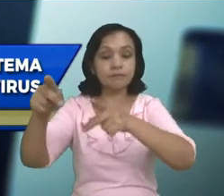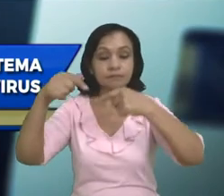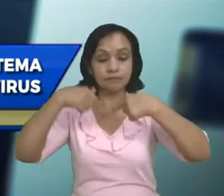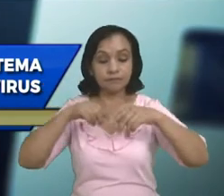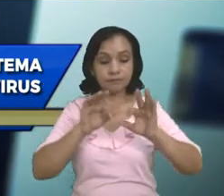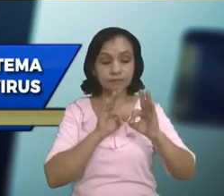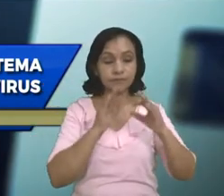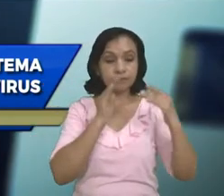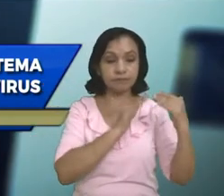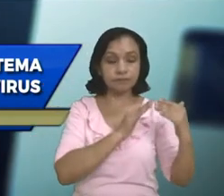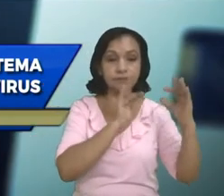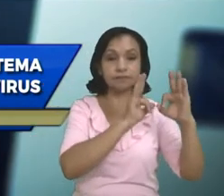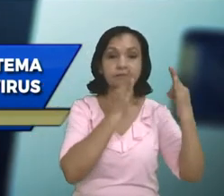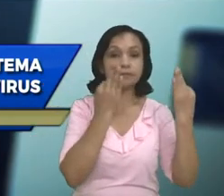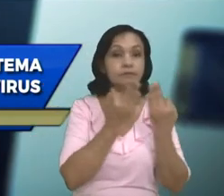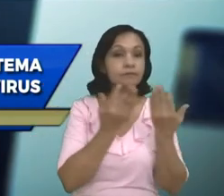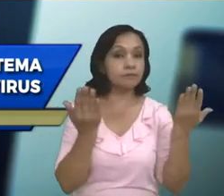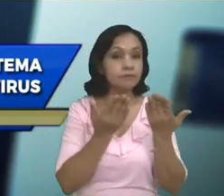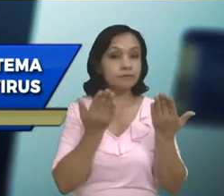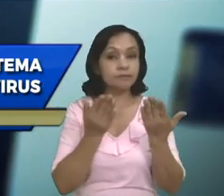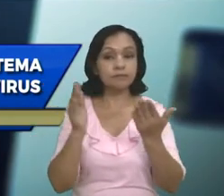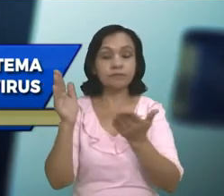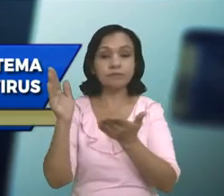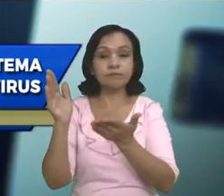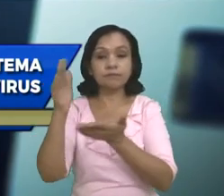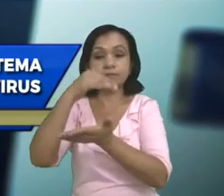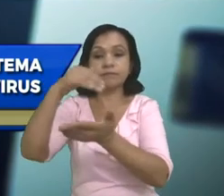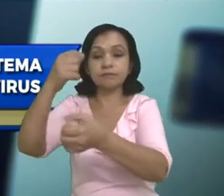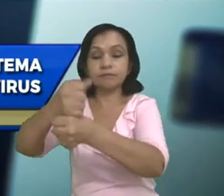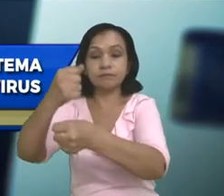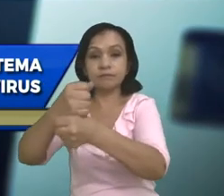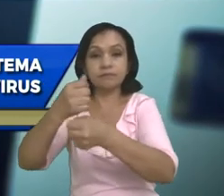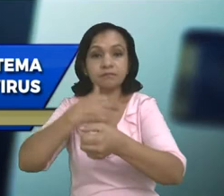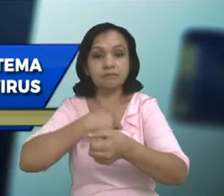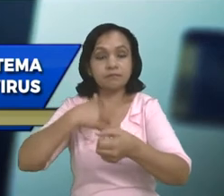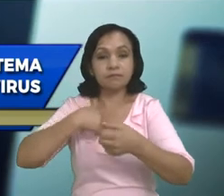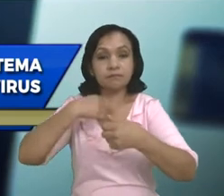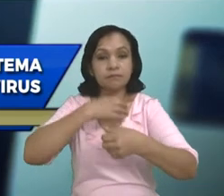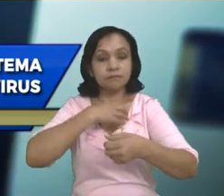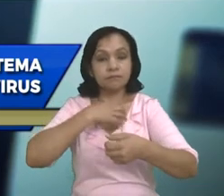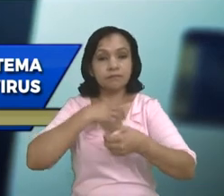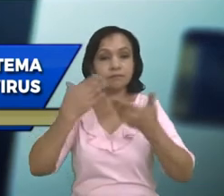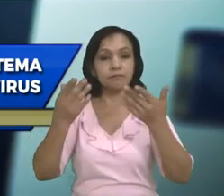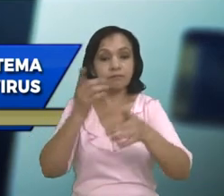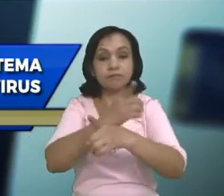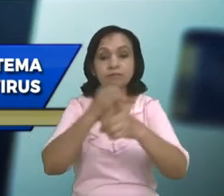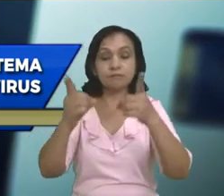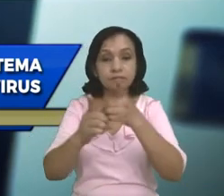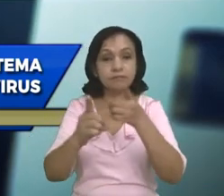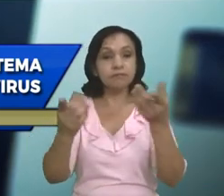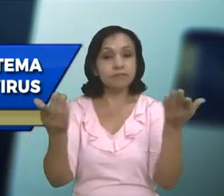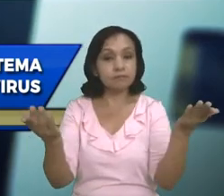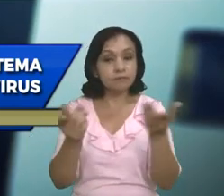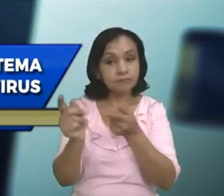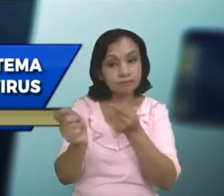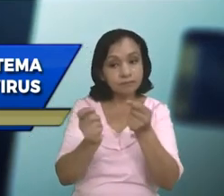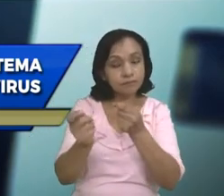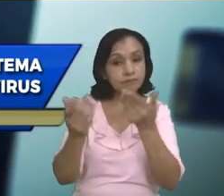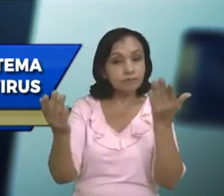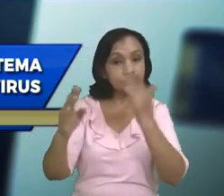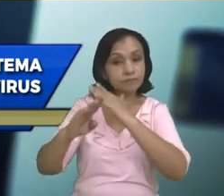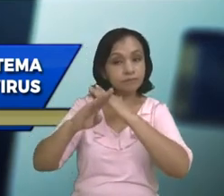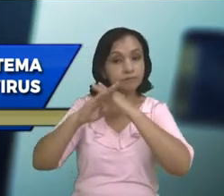familia en la casa en la familia como en el centro de trabajo qué medidas tenemos debemos de tomar y cómo